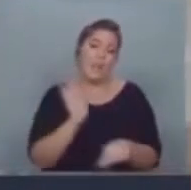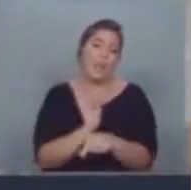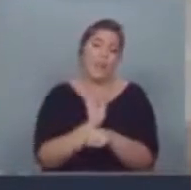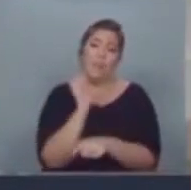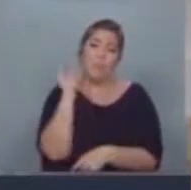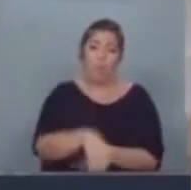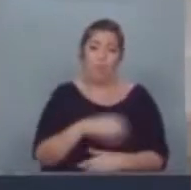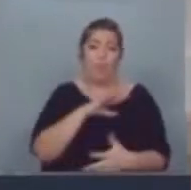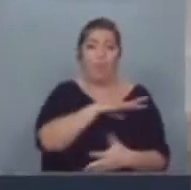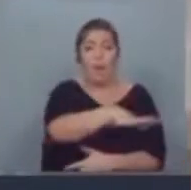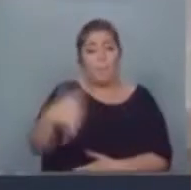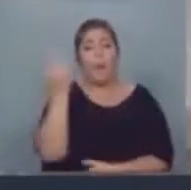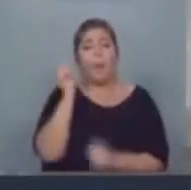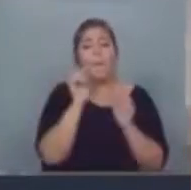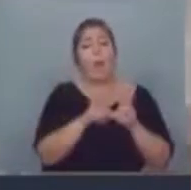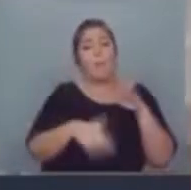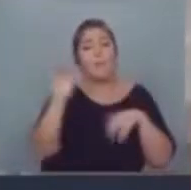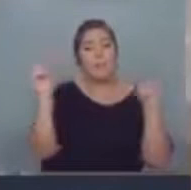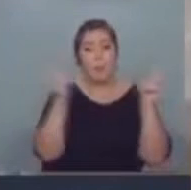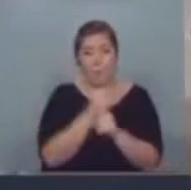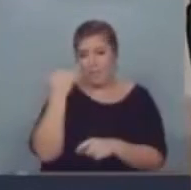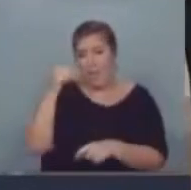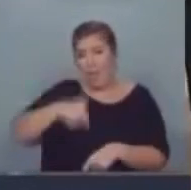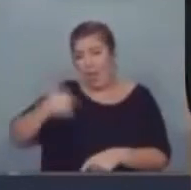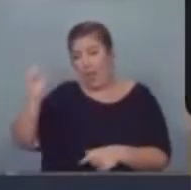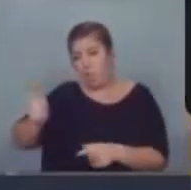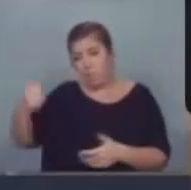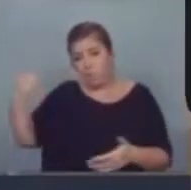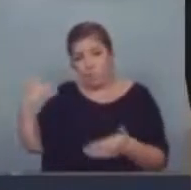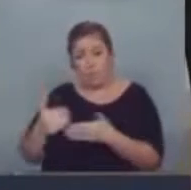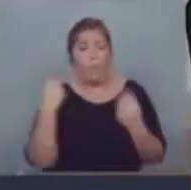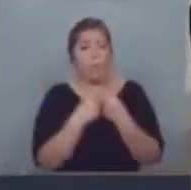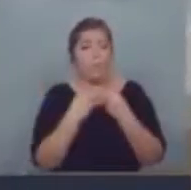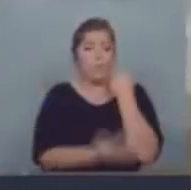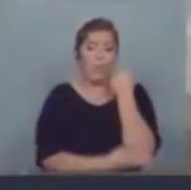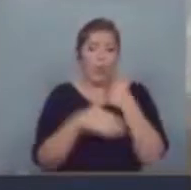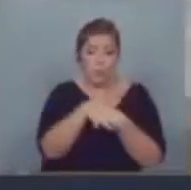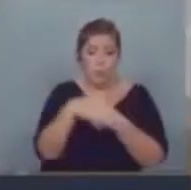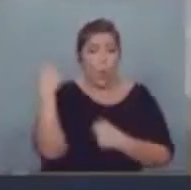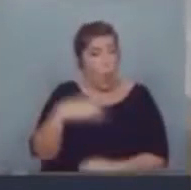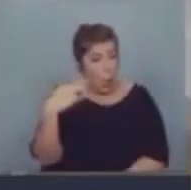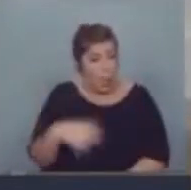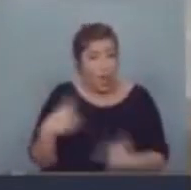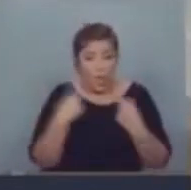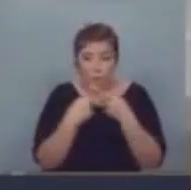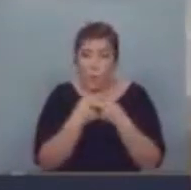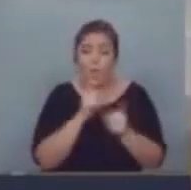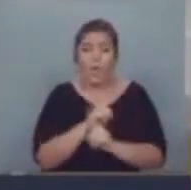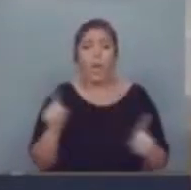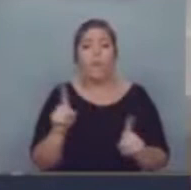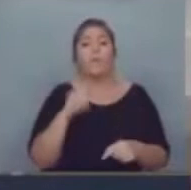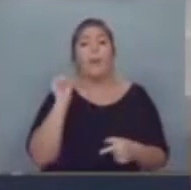campo y muchas más dificultades de las que ya venían teniendo muchas economías regionales. No es el único punto en discusión, bienes